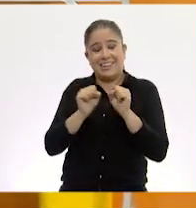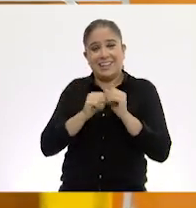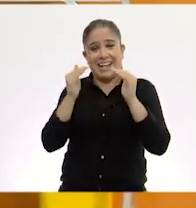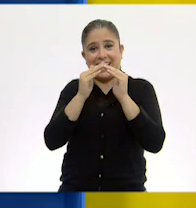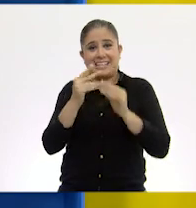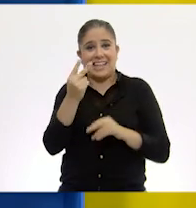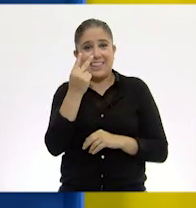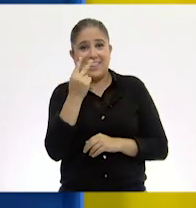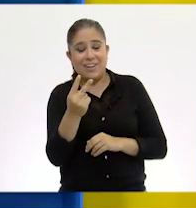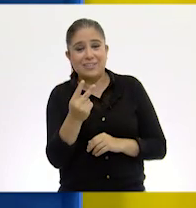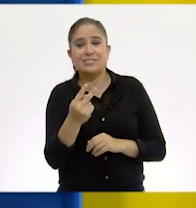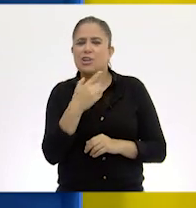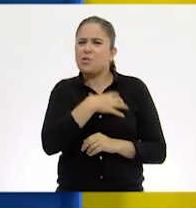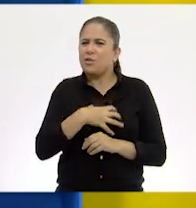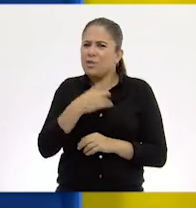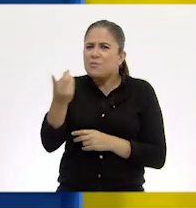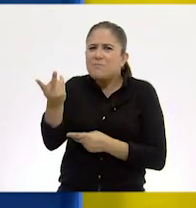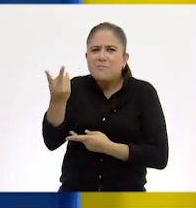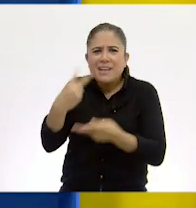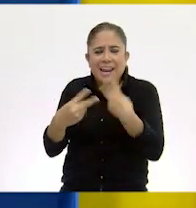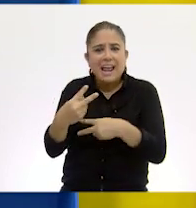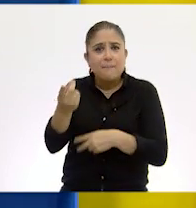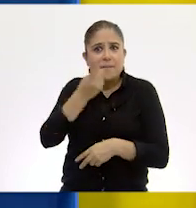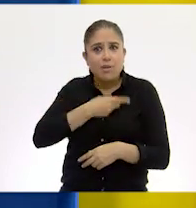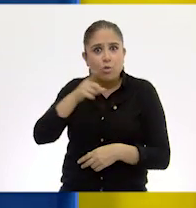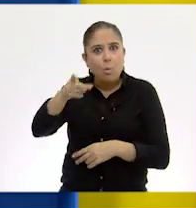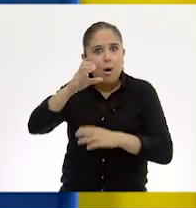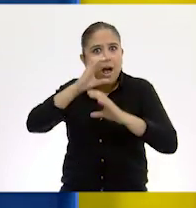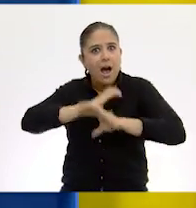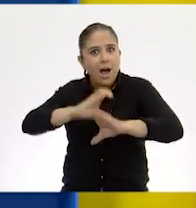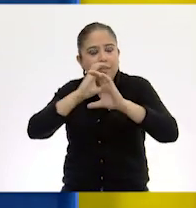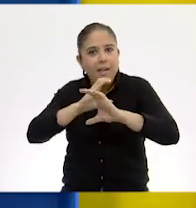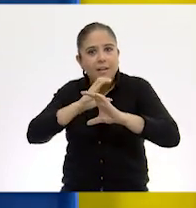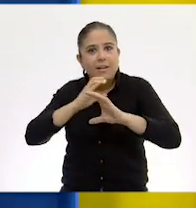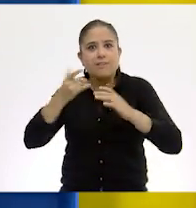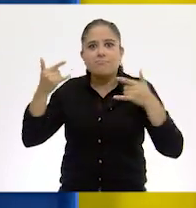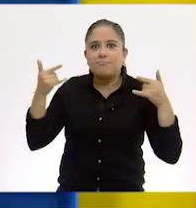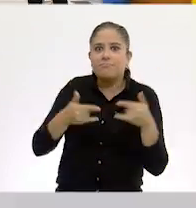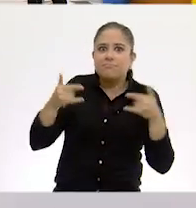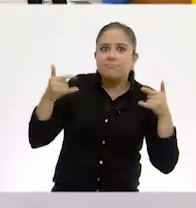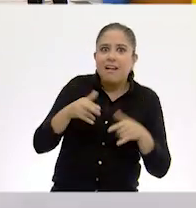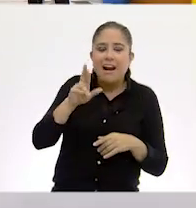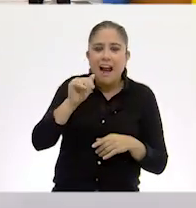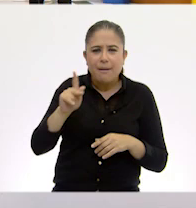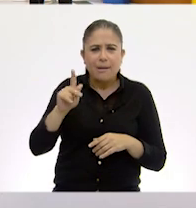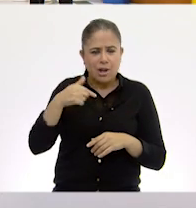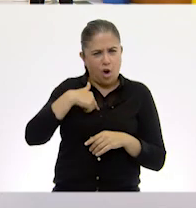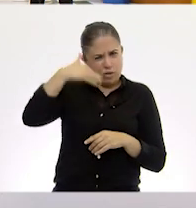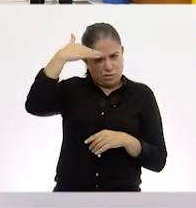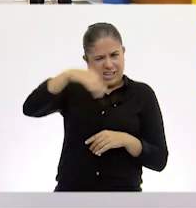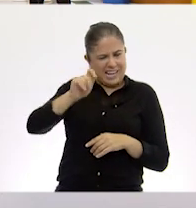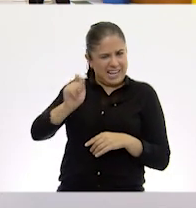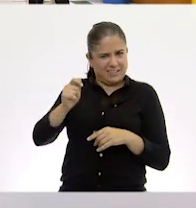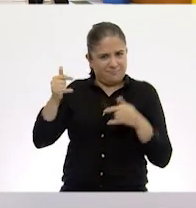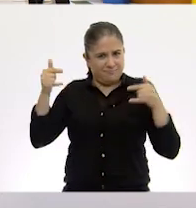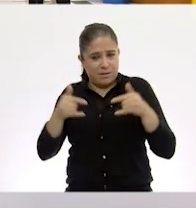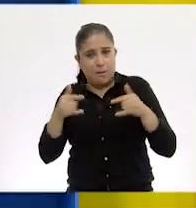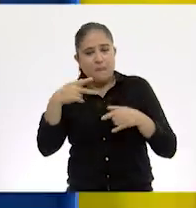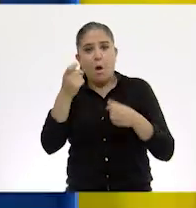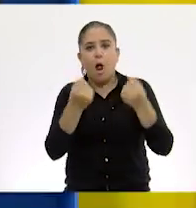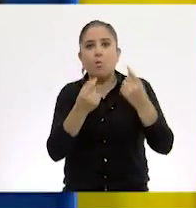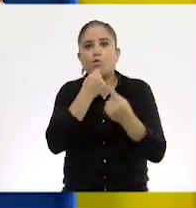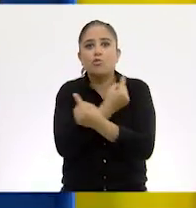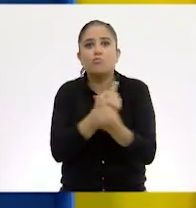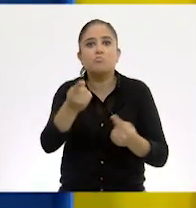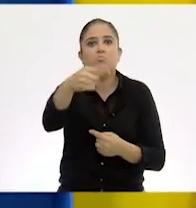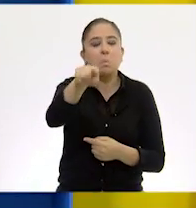Pues bien contentos de tenerte aquí. A mí me dijeron que tú eres cantante de rap y yo sé qué es lo que es el rap, pero a lo mejor muchas niñas y niños ahí en